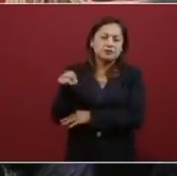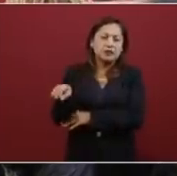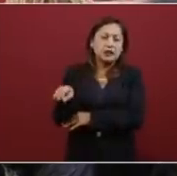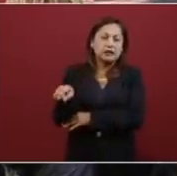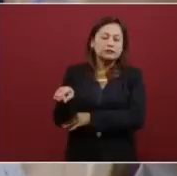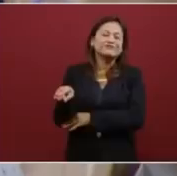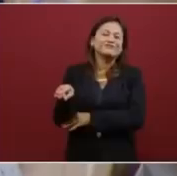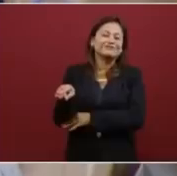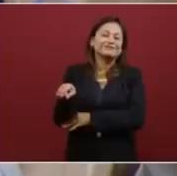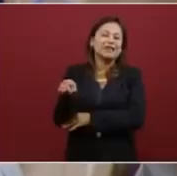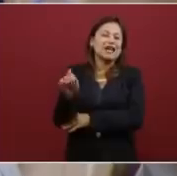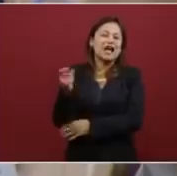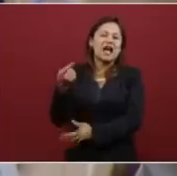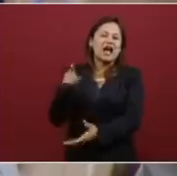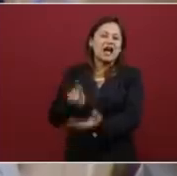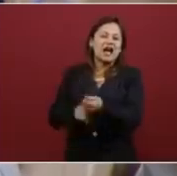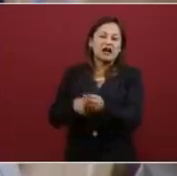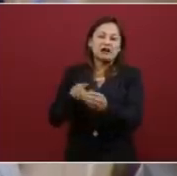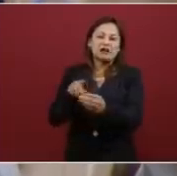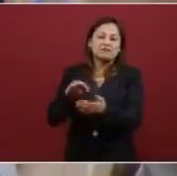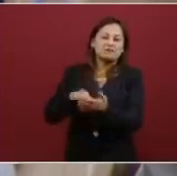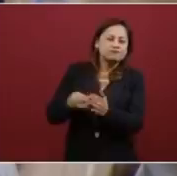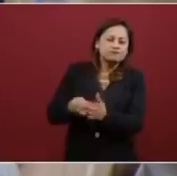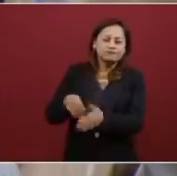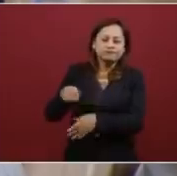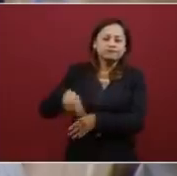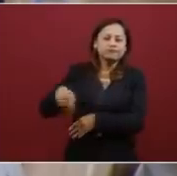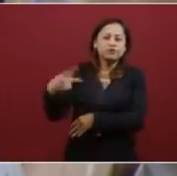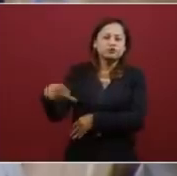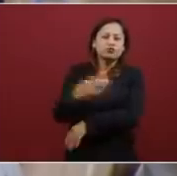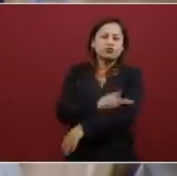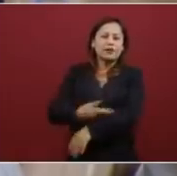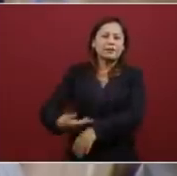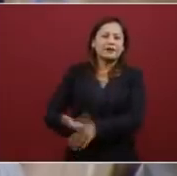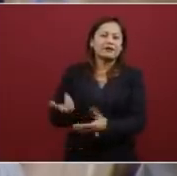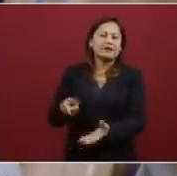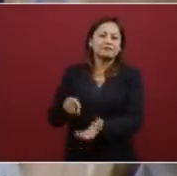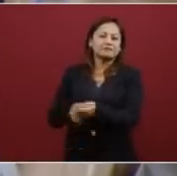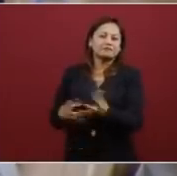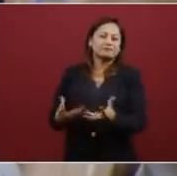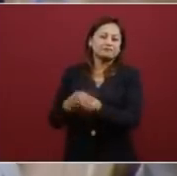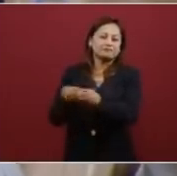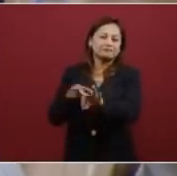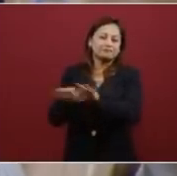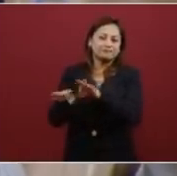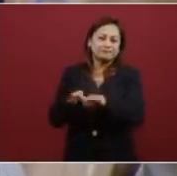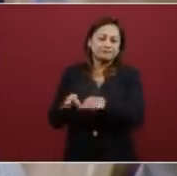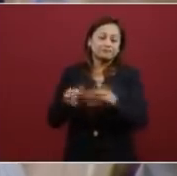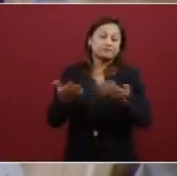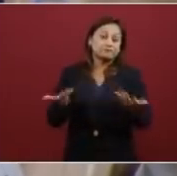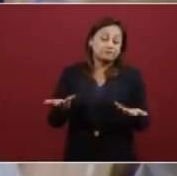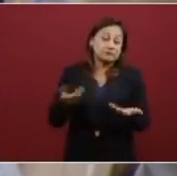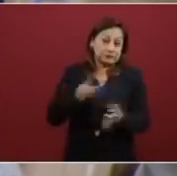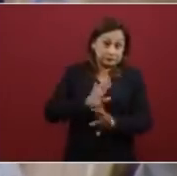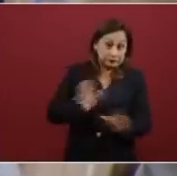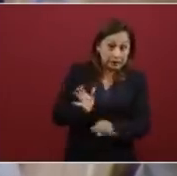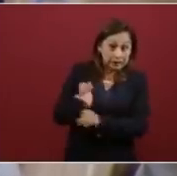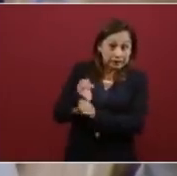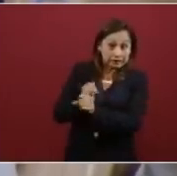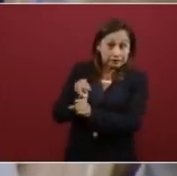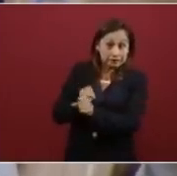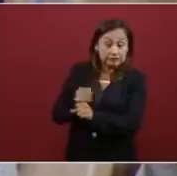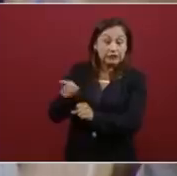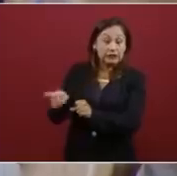de interés entre ella y su padre, que pues bueno, asesora legalmente a